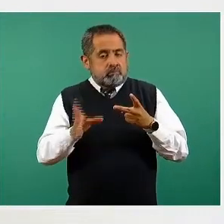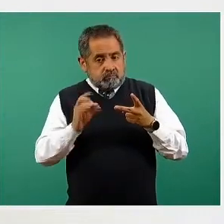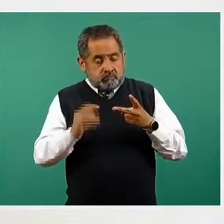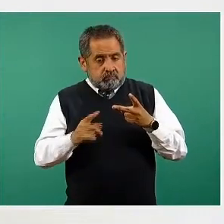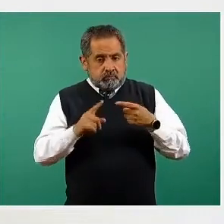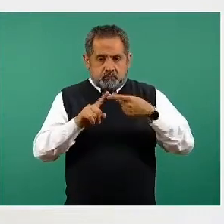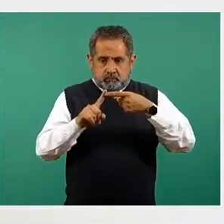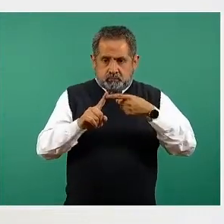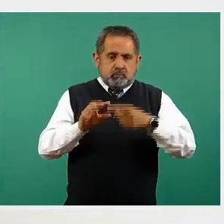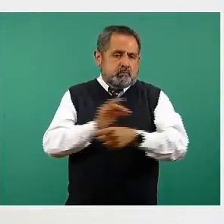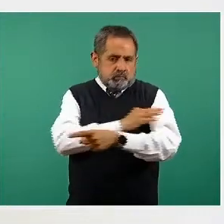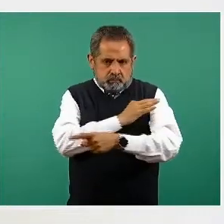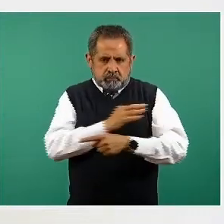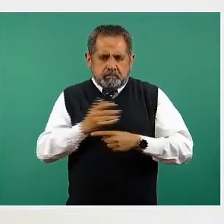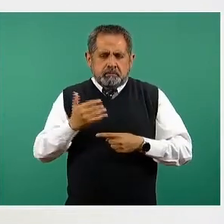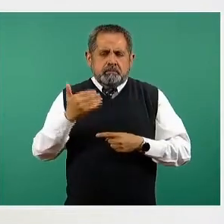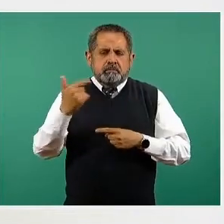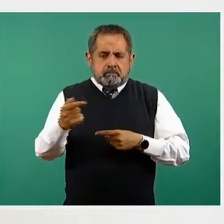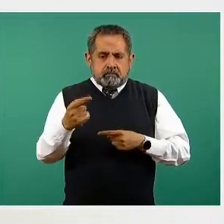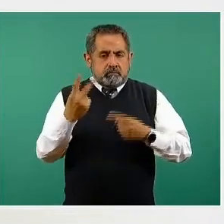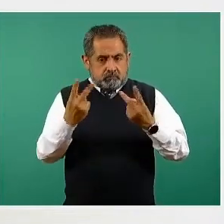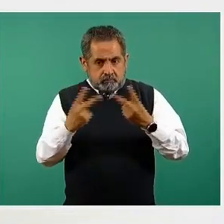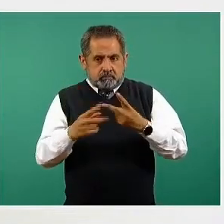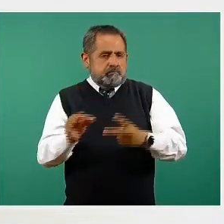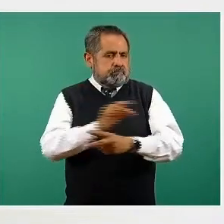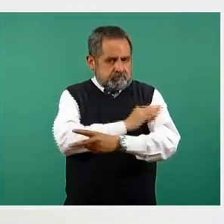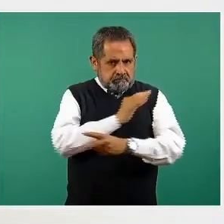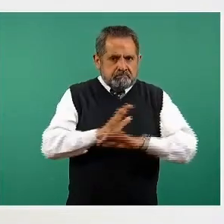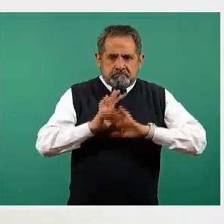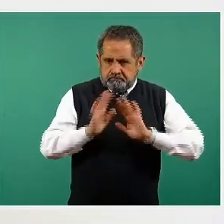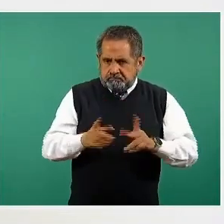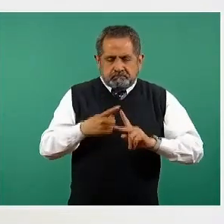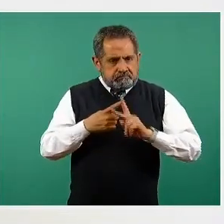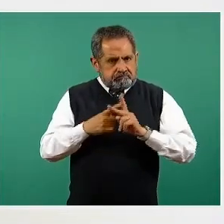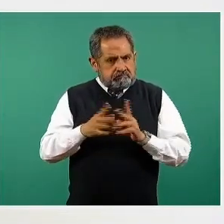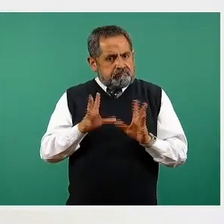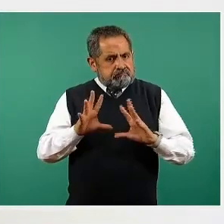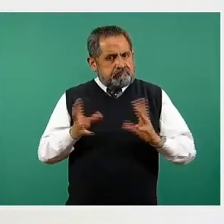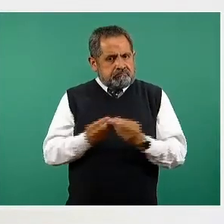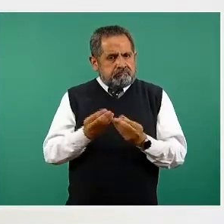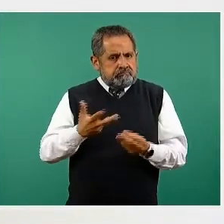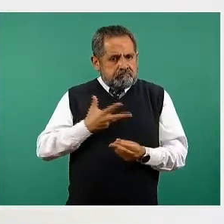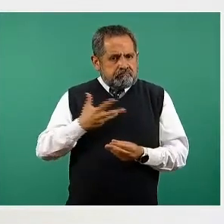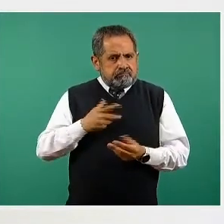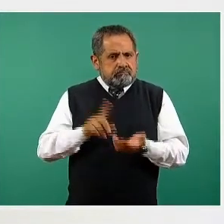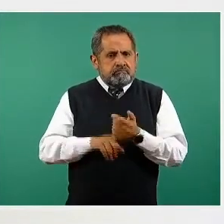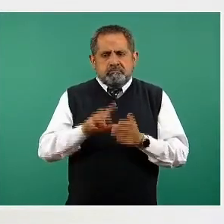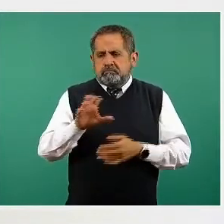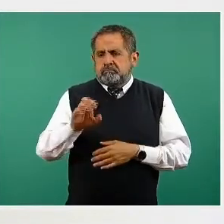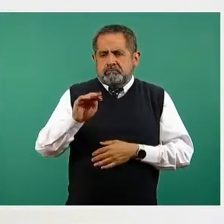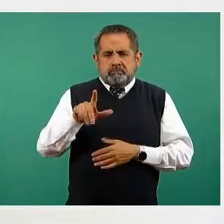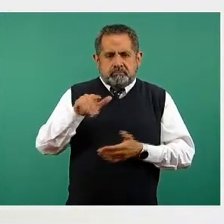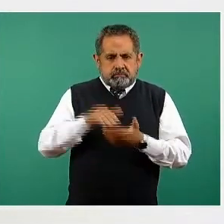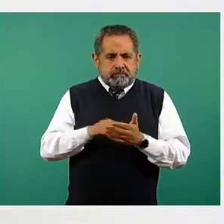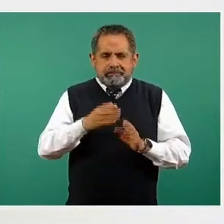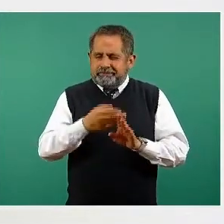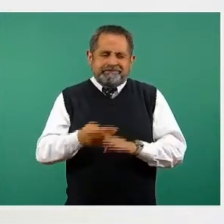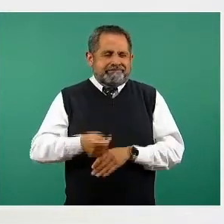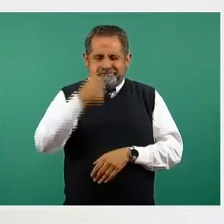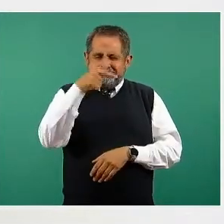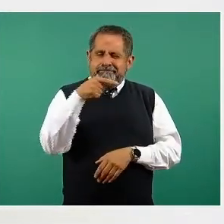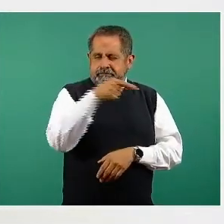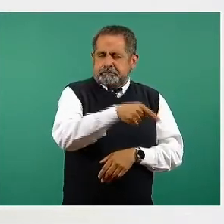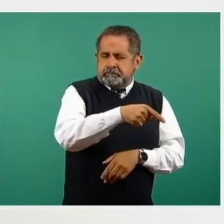esquemas completos. Uno, dado que es el grupo que inició, obviamente, primero, estuvo en la etapa 1, así